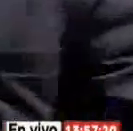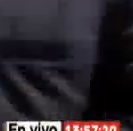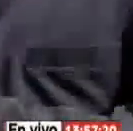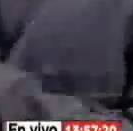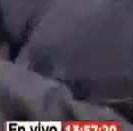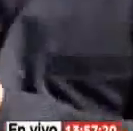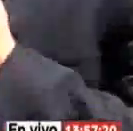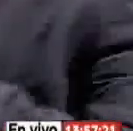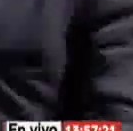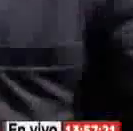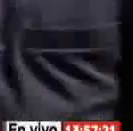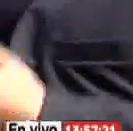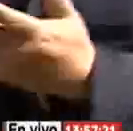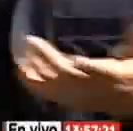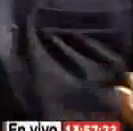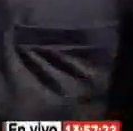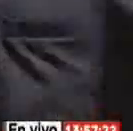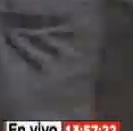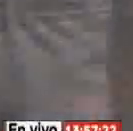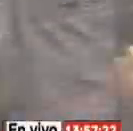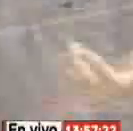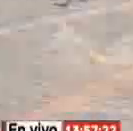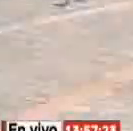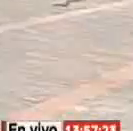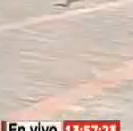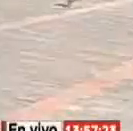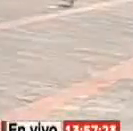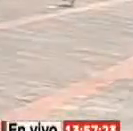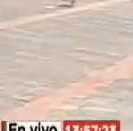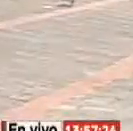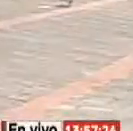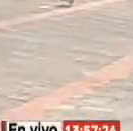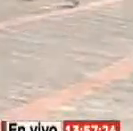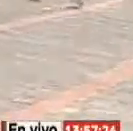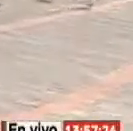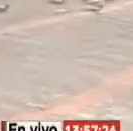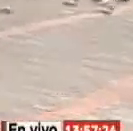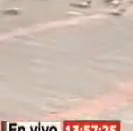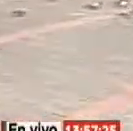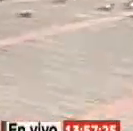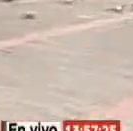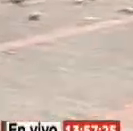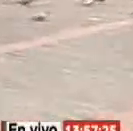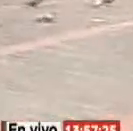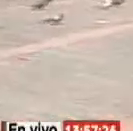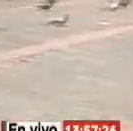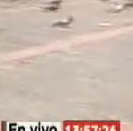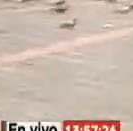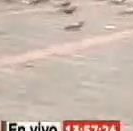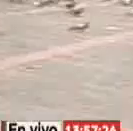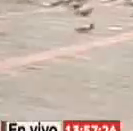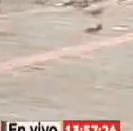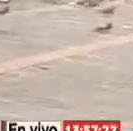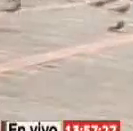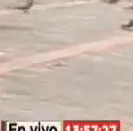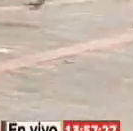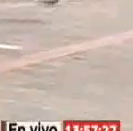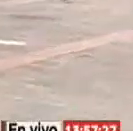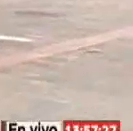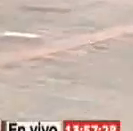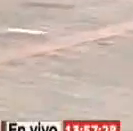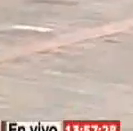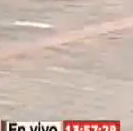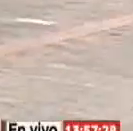Me sabe a cumbia, cumbia, cumbia de mi playa. Tu fruta me sabe a cumbia, cumbia, cumbia de mi